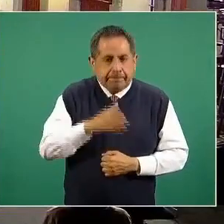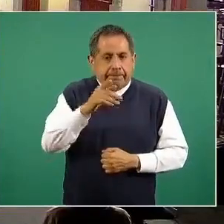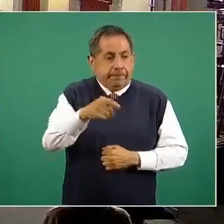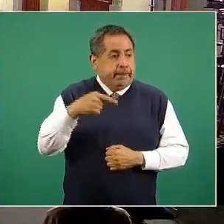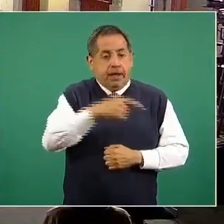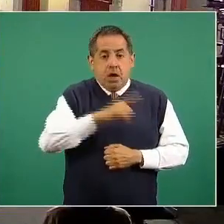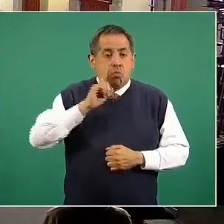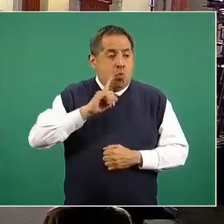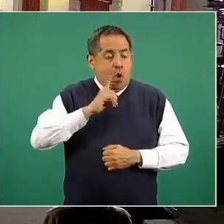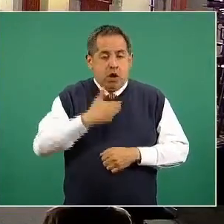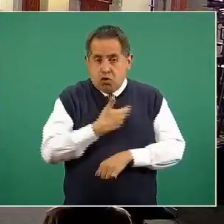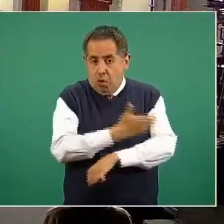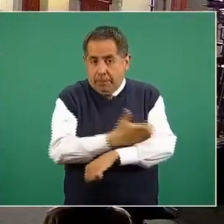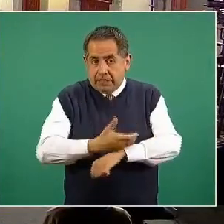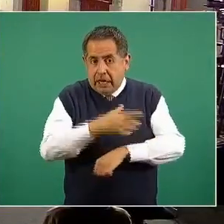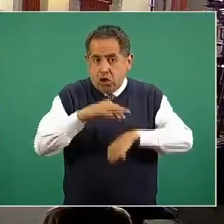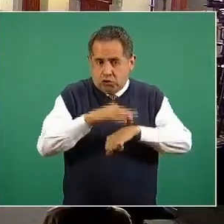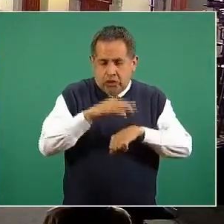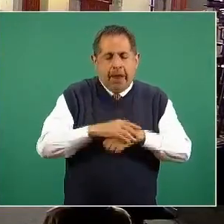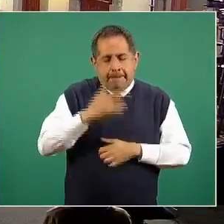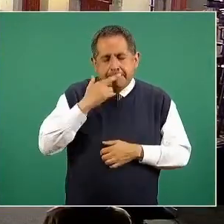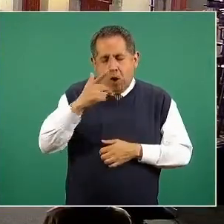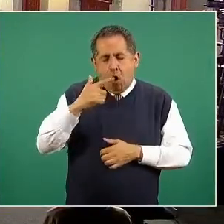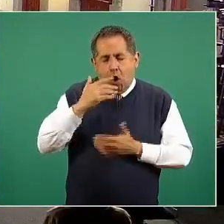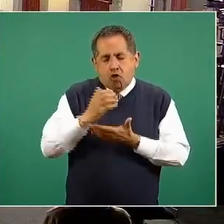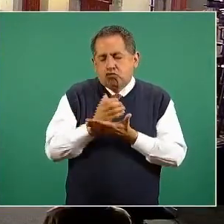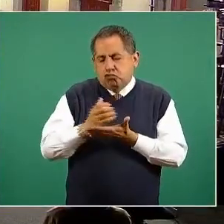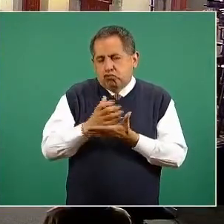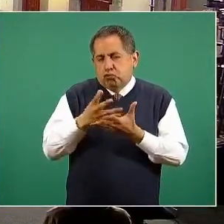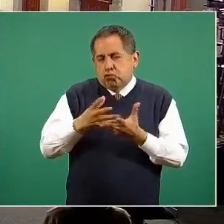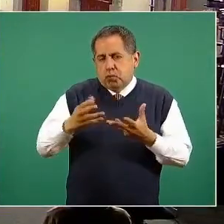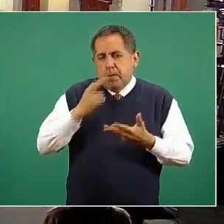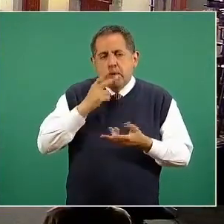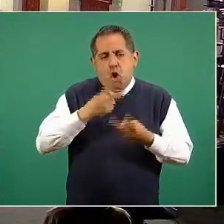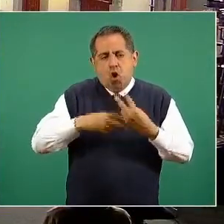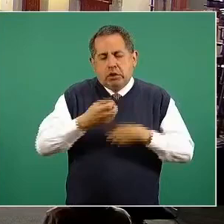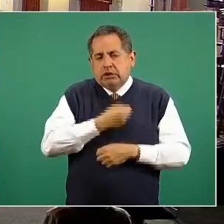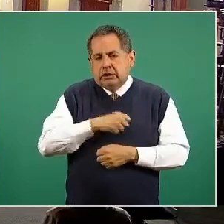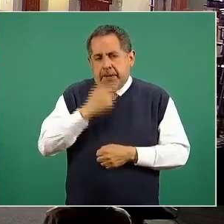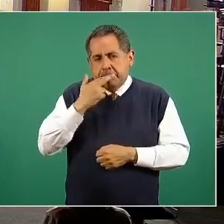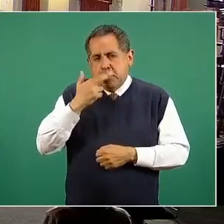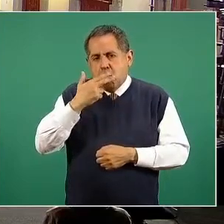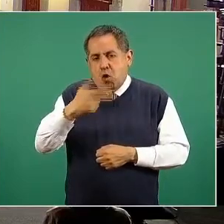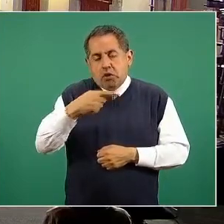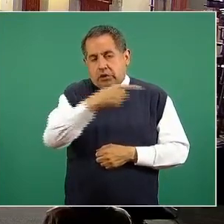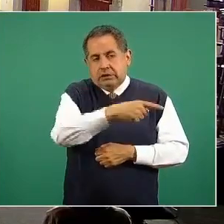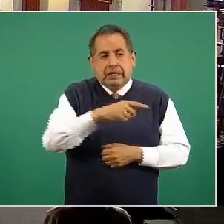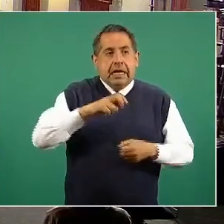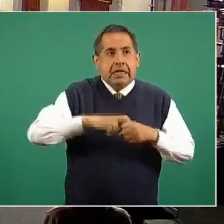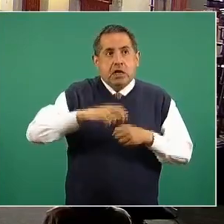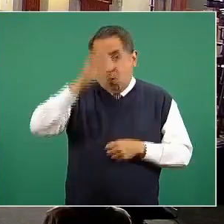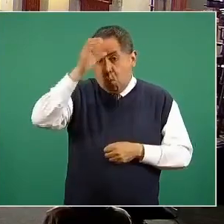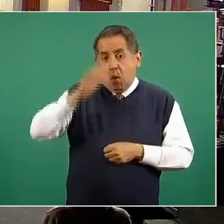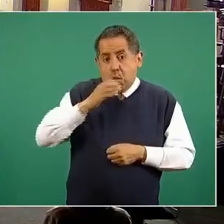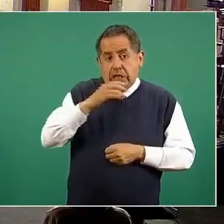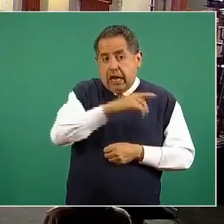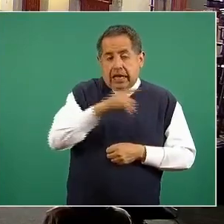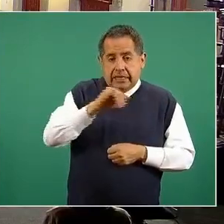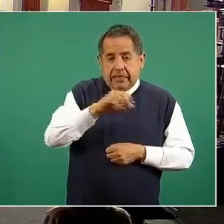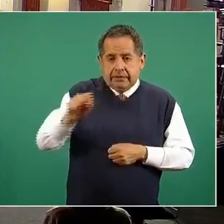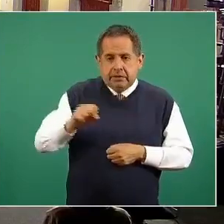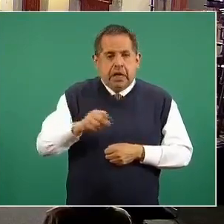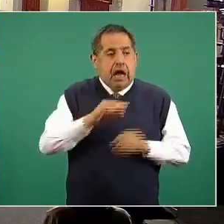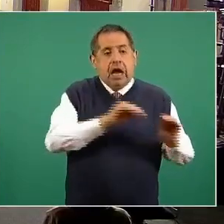va mejor nuestra compañera, la doctora adscrita al Instituto Mexicano del Seguro Social en Coahuila, que se atiende